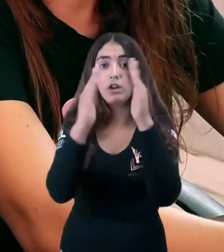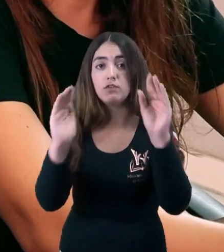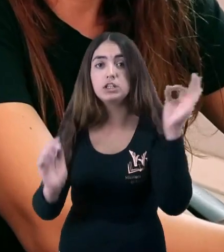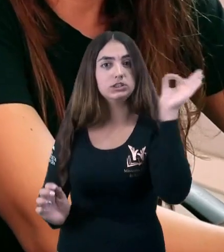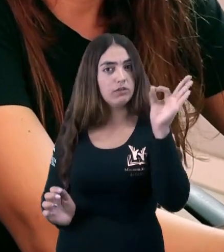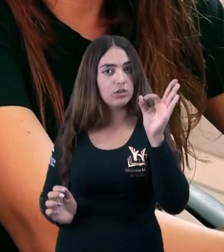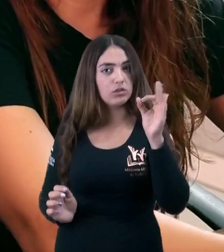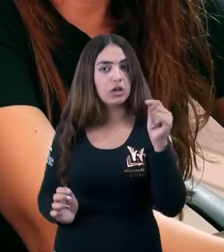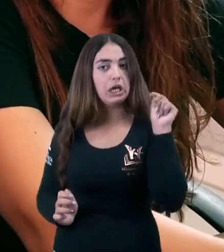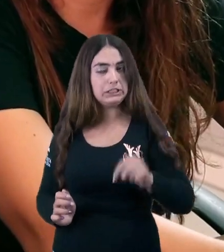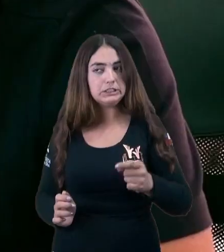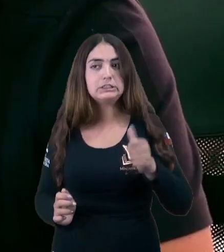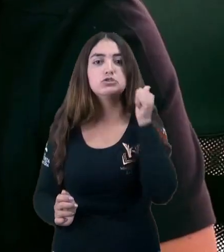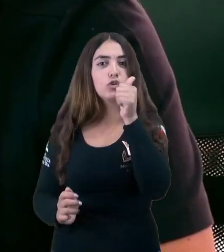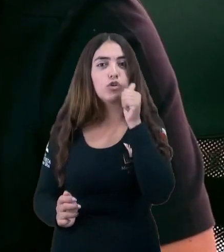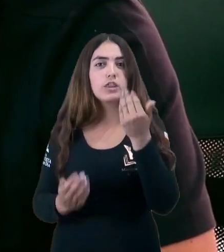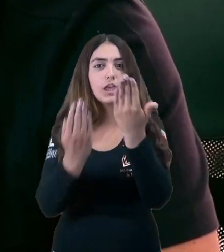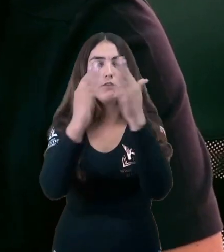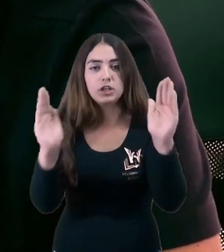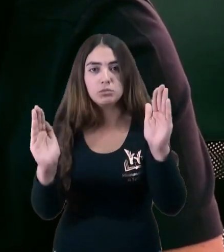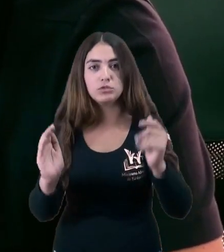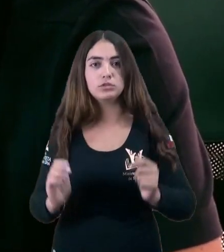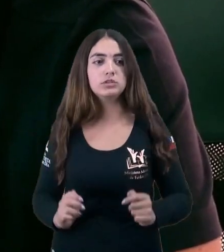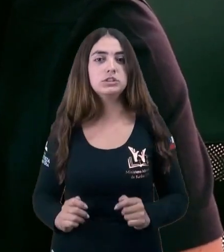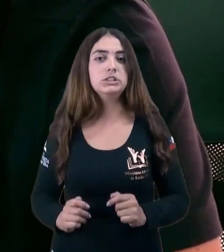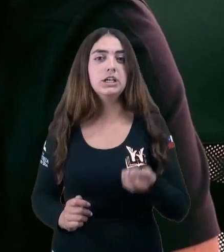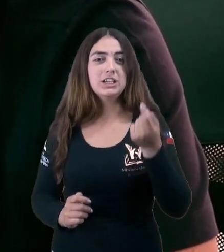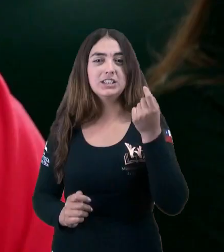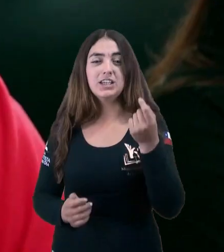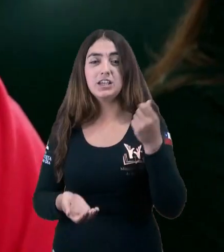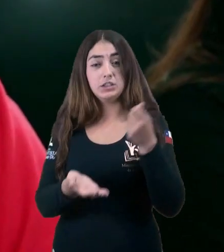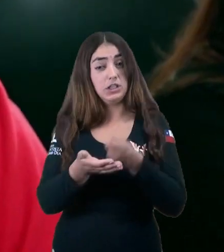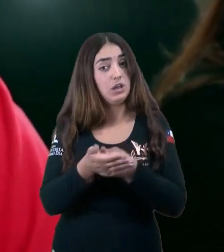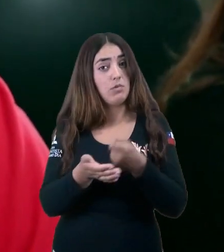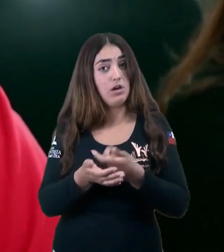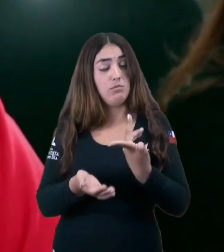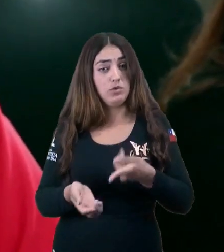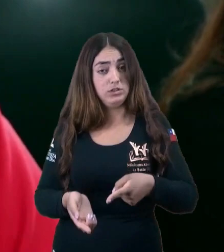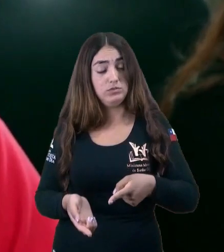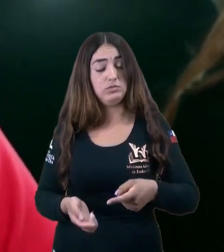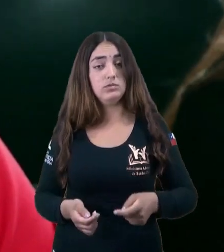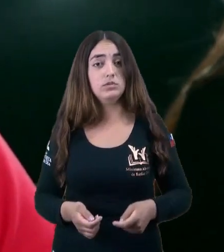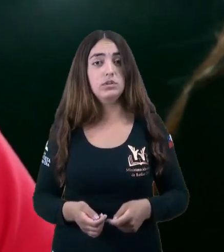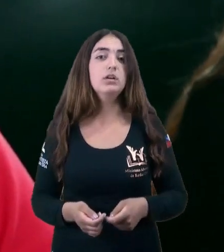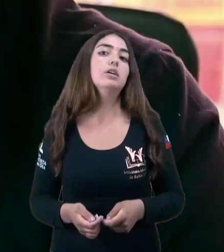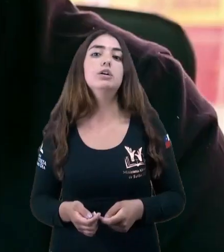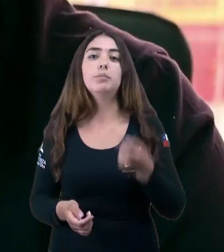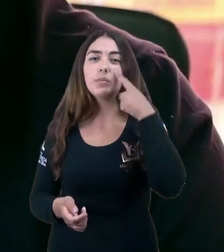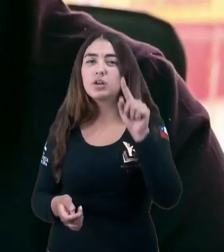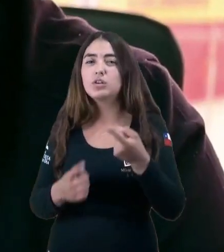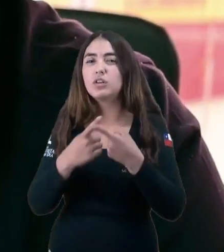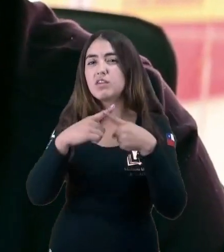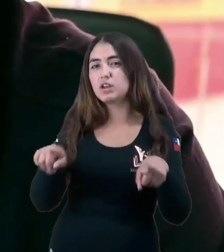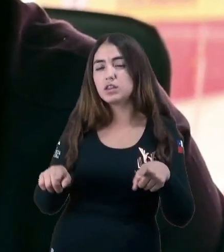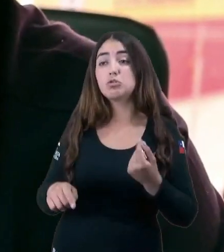el día sábado? Aquí abrimos todos los días de la semana y existe una multa contractual para ese caso. Pero lo haremos